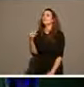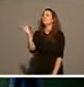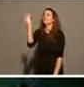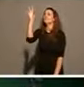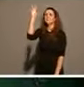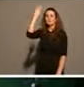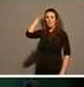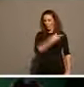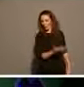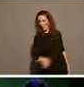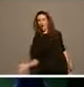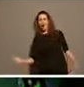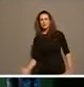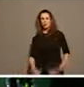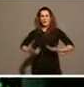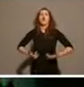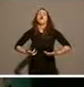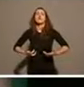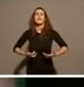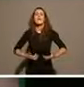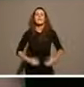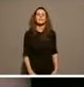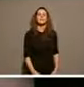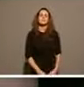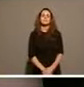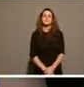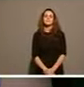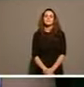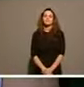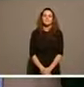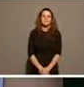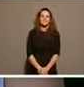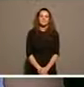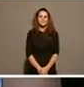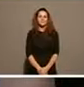clavos. ¡Ole tus cojones!